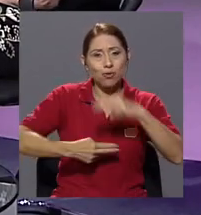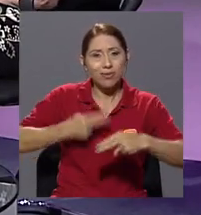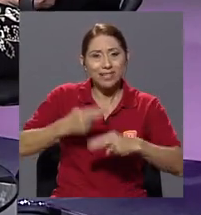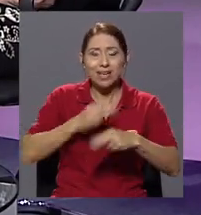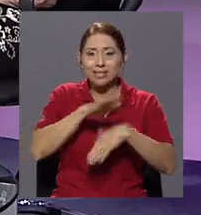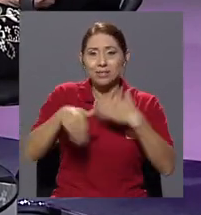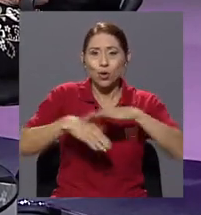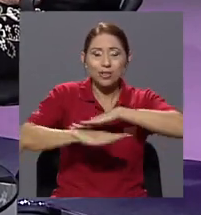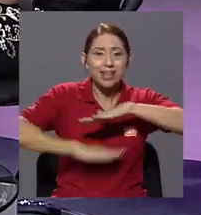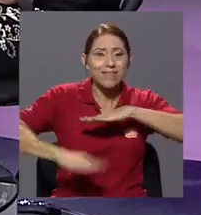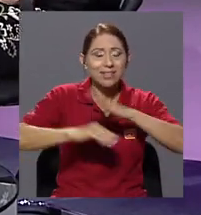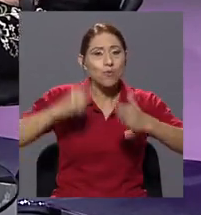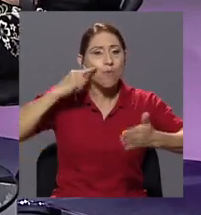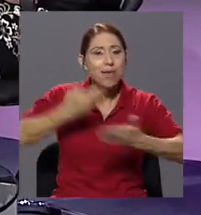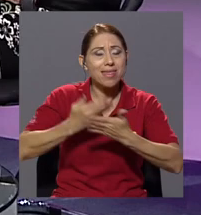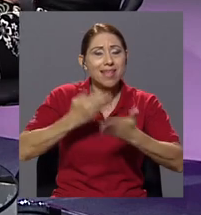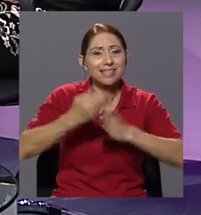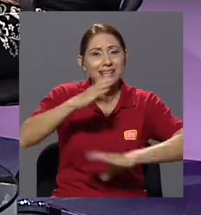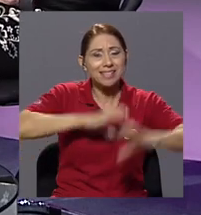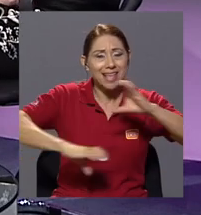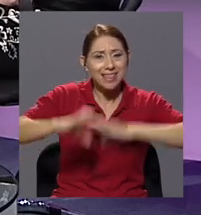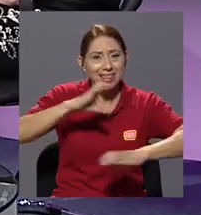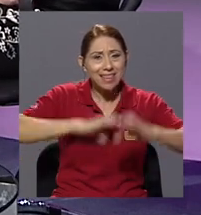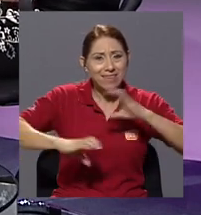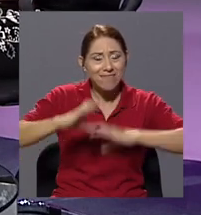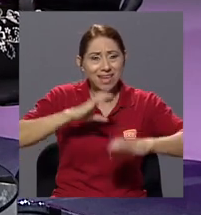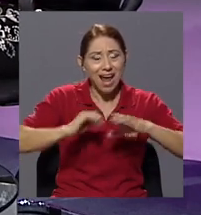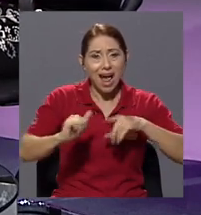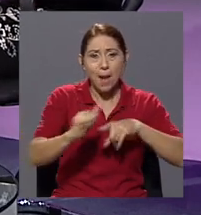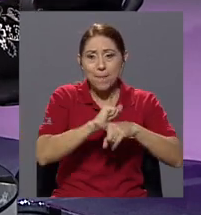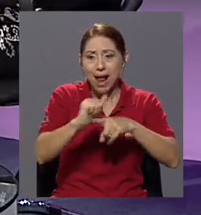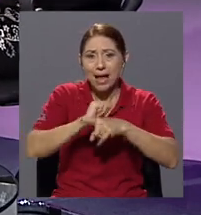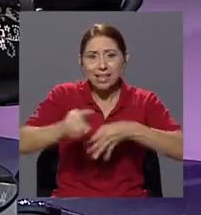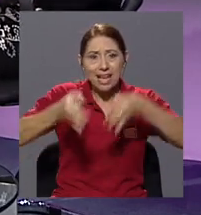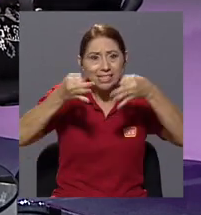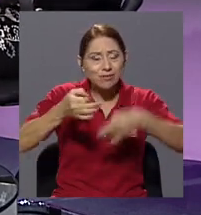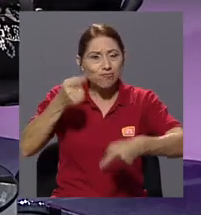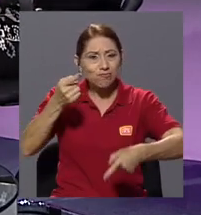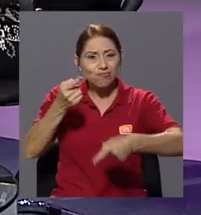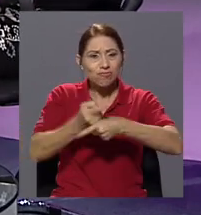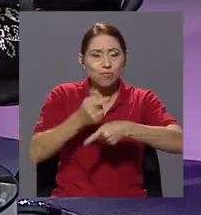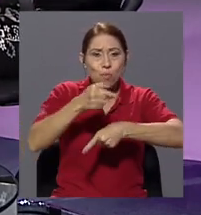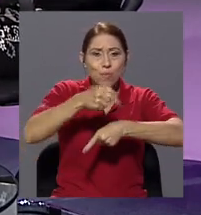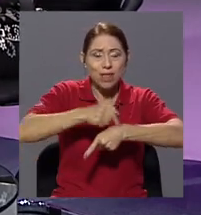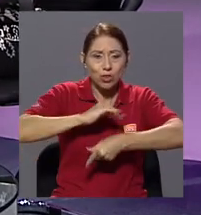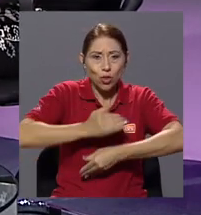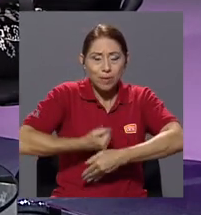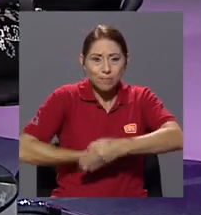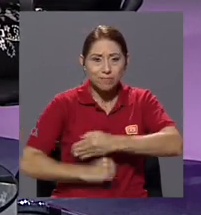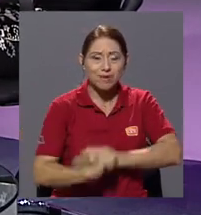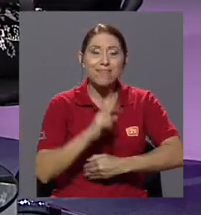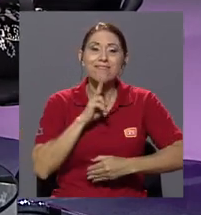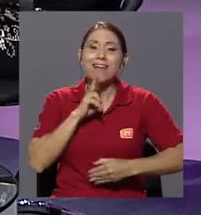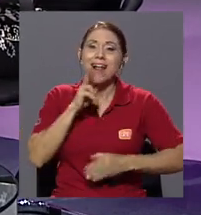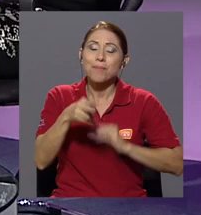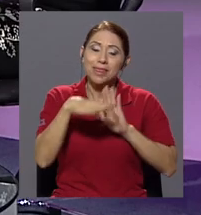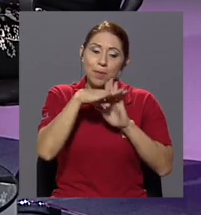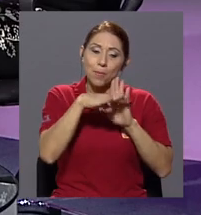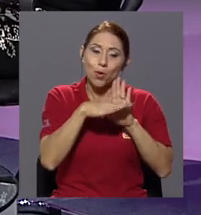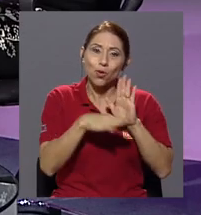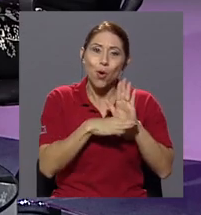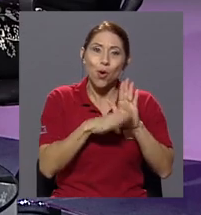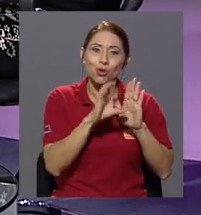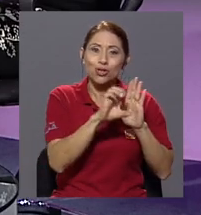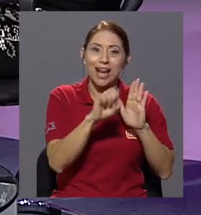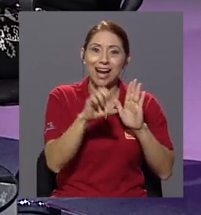de las óptimas prácticas de obstetricia verdadera es realmente los protocolos de la caja que fueron publicados en